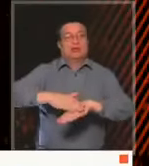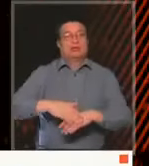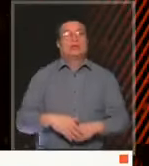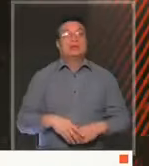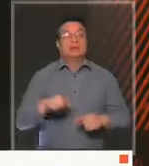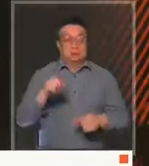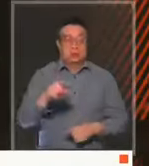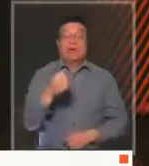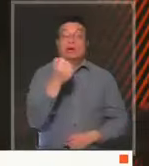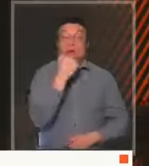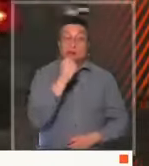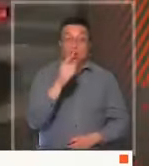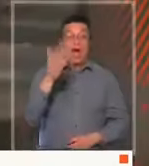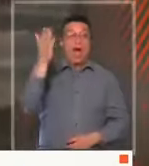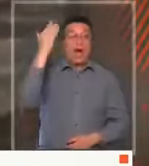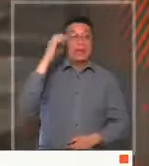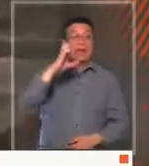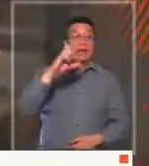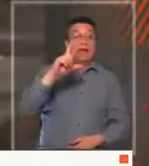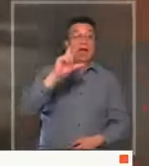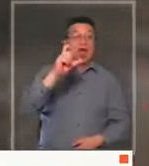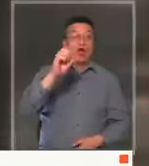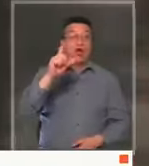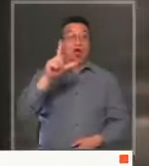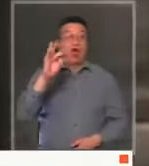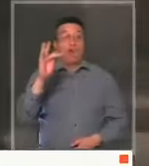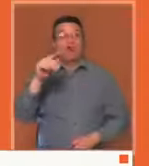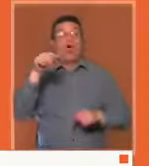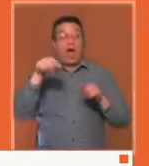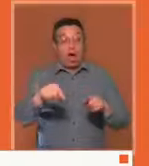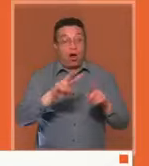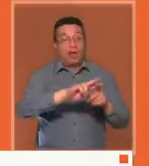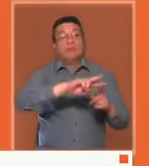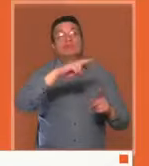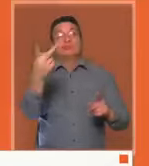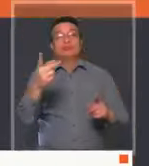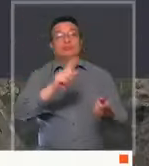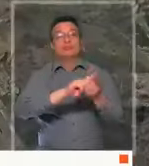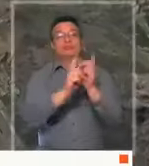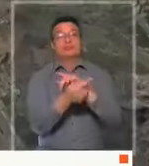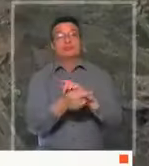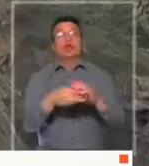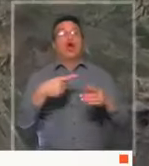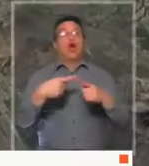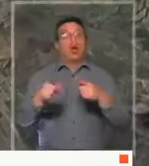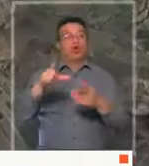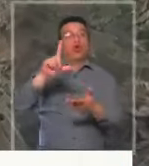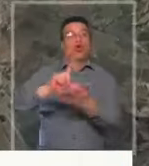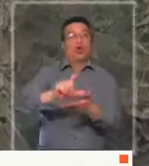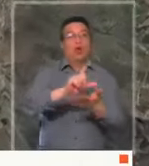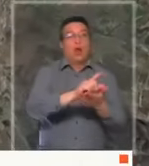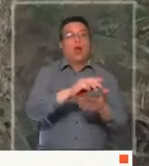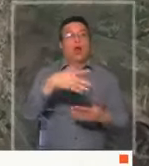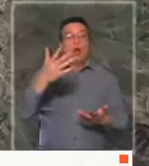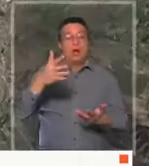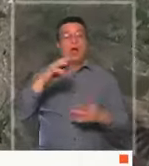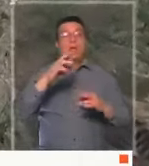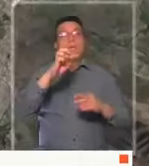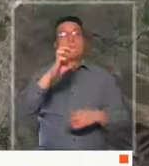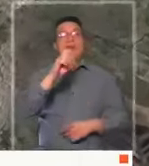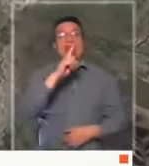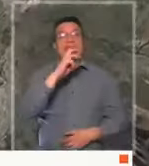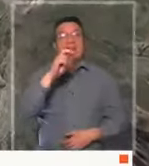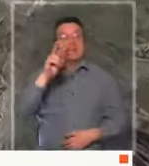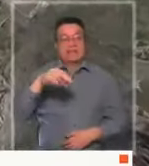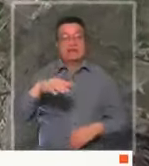Si antes era el golf uno de los puntos, actualmente el comercio sexual callejero está presente en otros sectores como Puente Petersen,